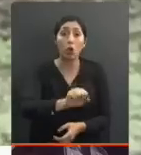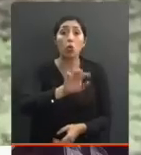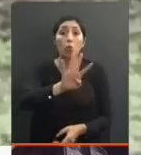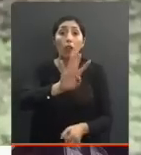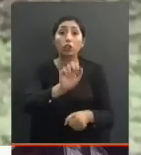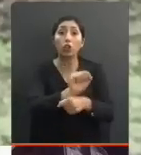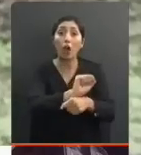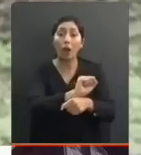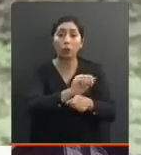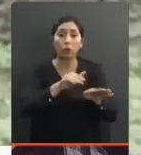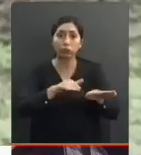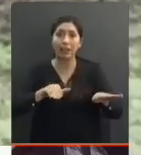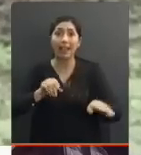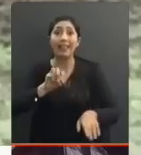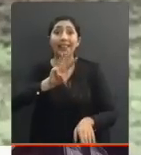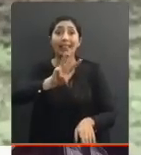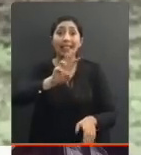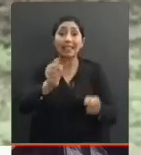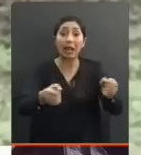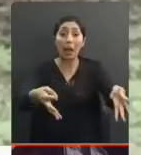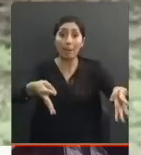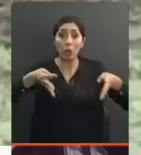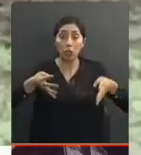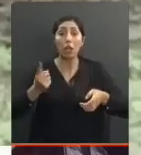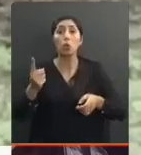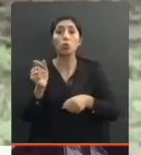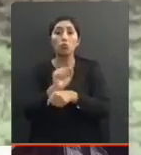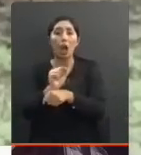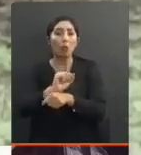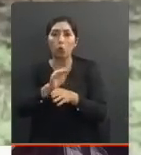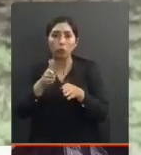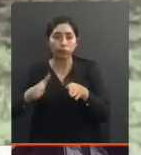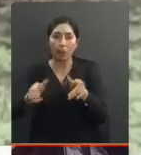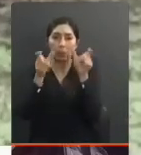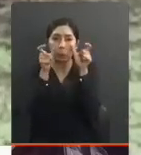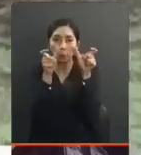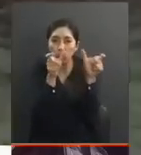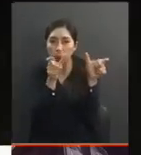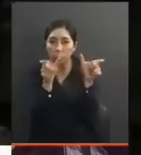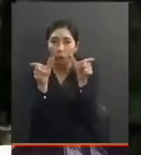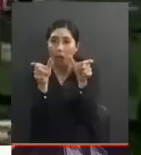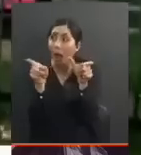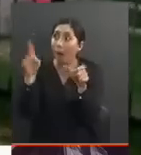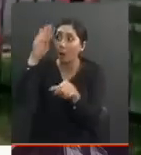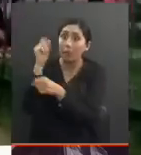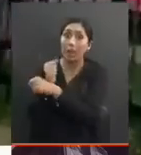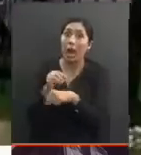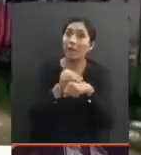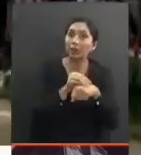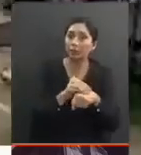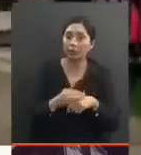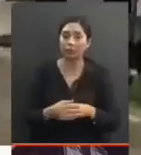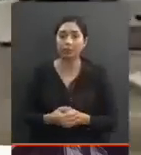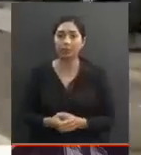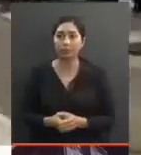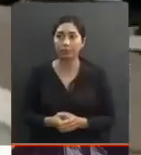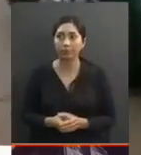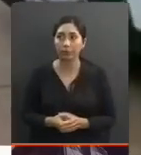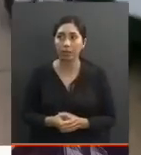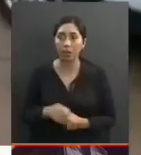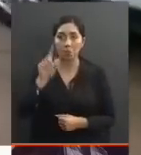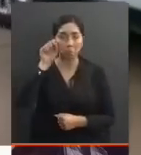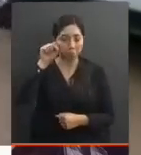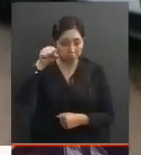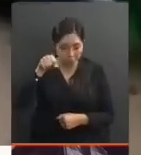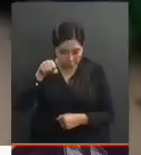ellos 3 camiones y un jeep que utilizaban de vigilancia para así advertir la presencia policial. Cabeza gacha,